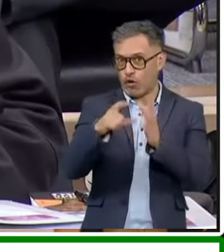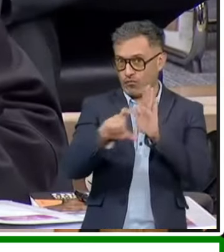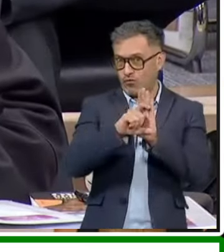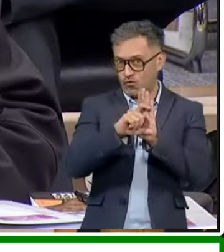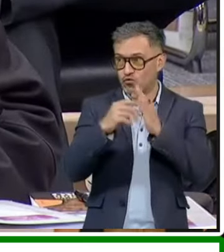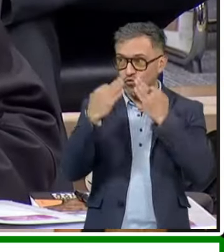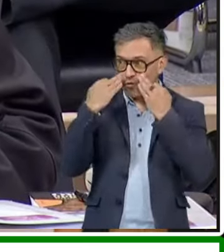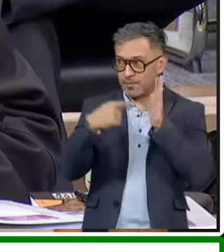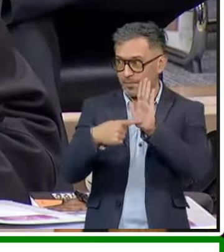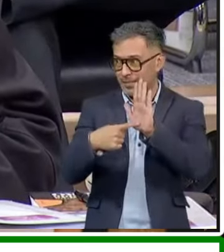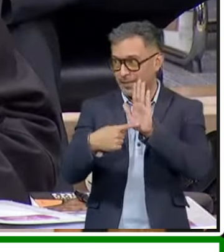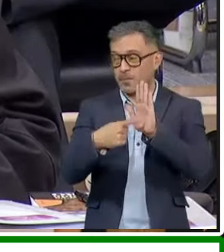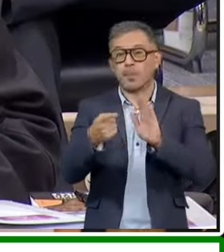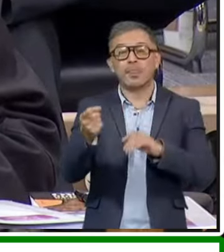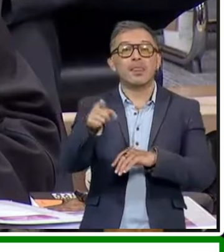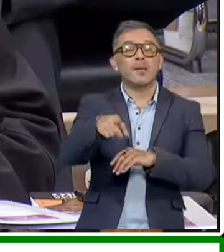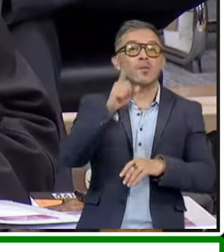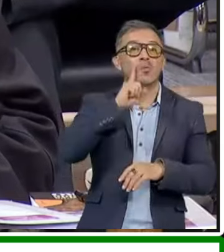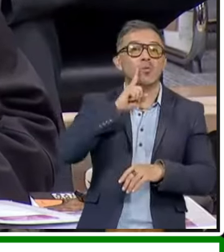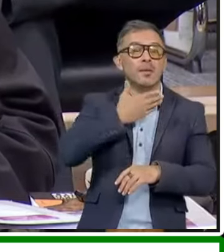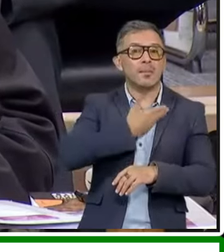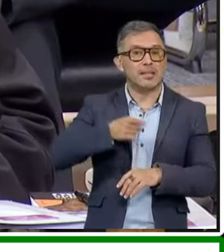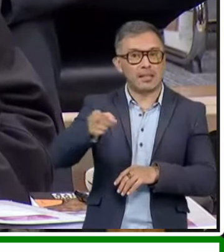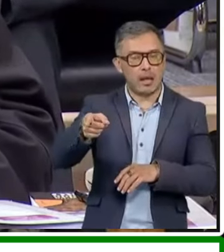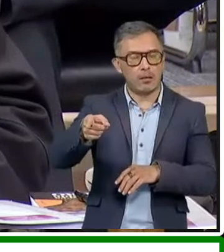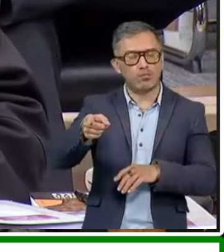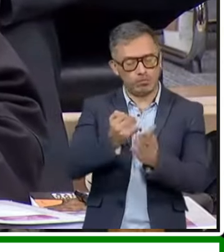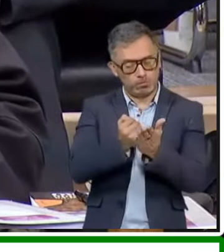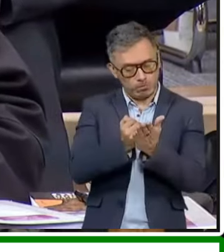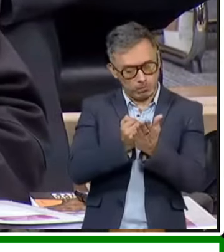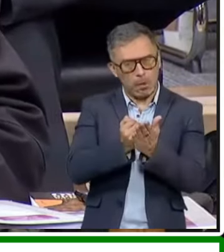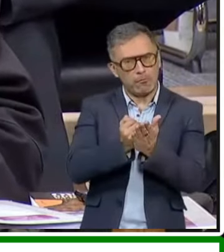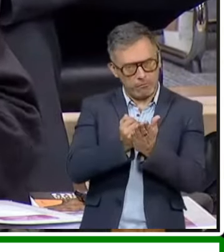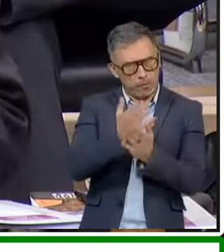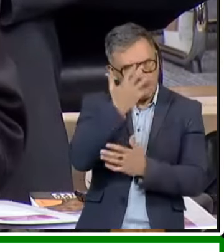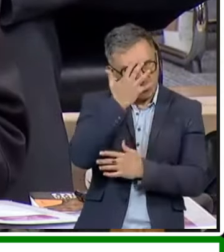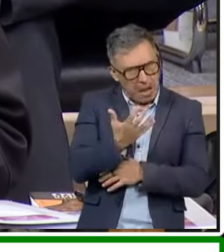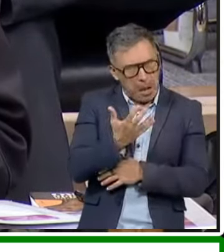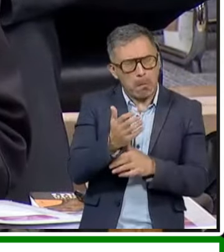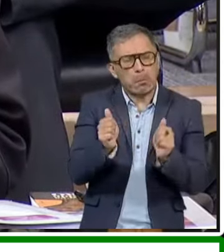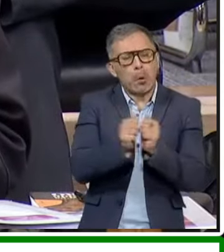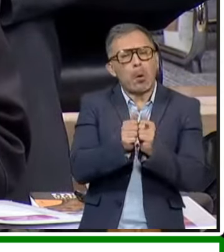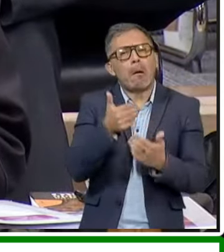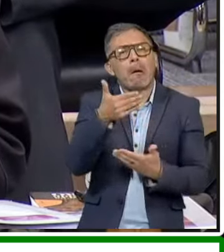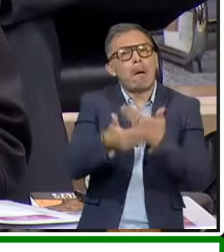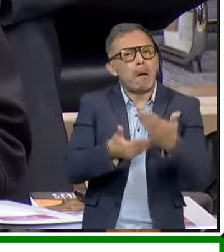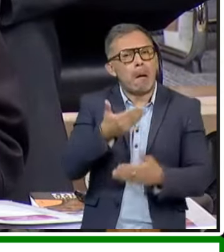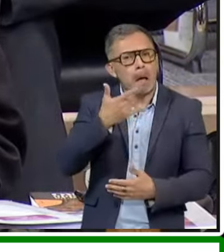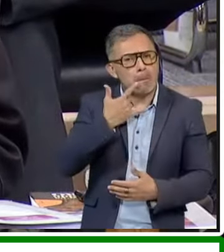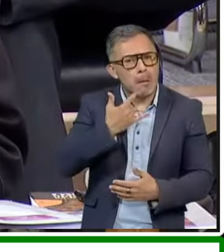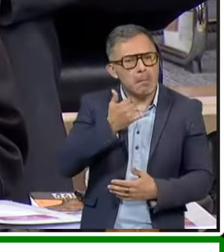la presidenta, consejera presidente, firme y gentil, planteó que esto